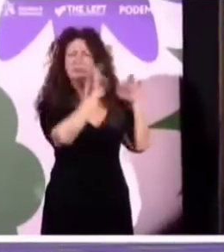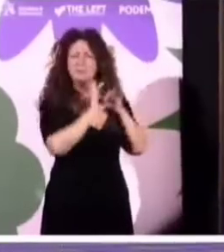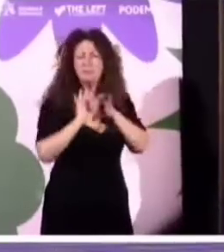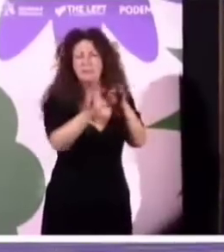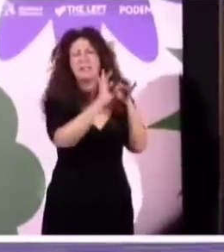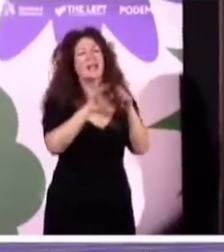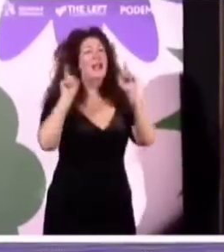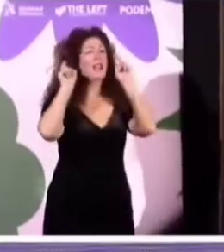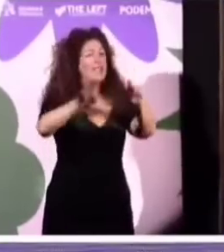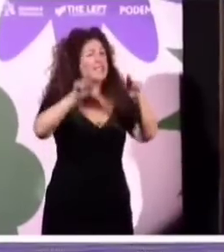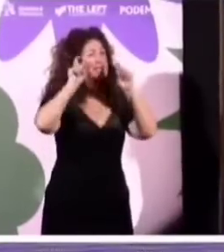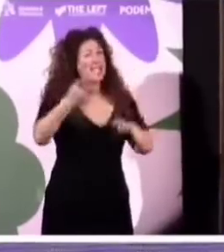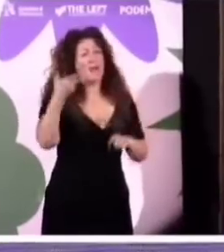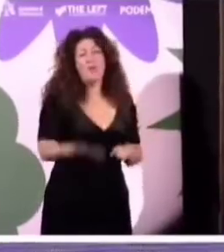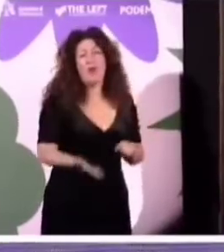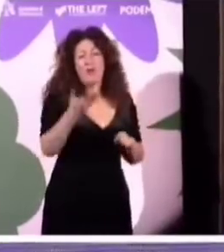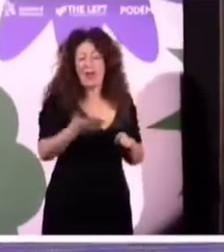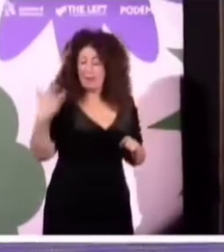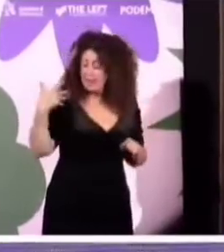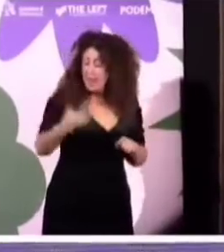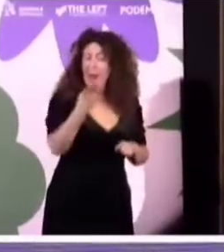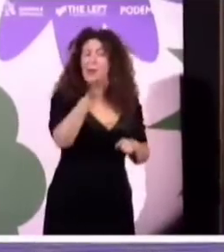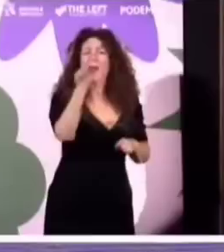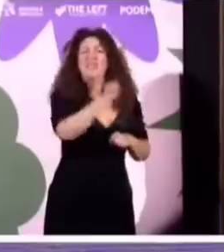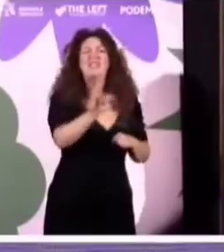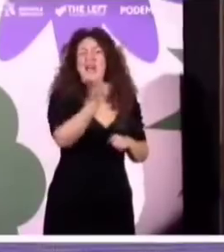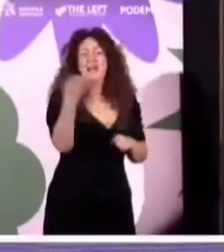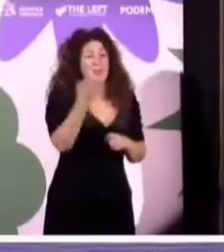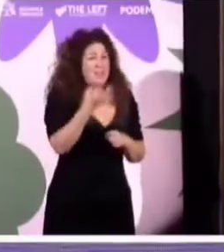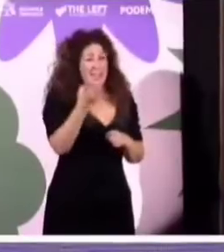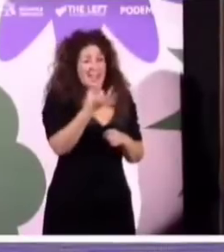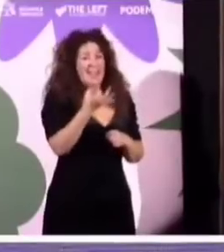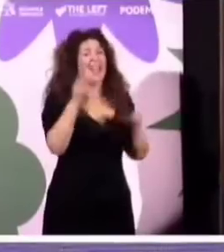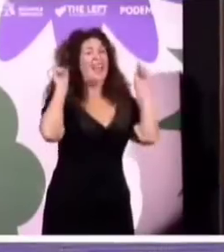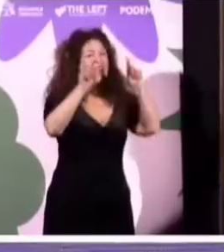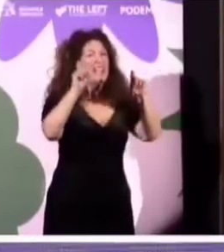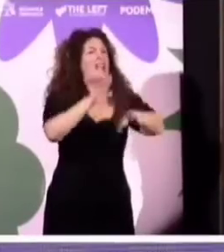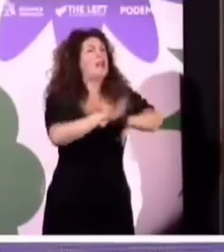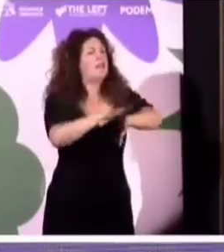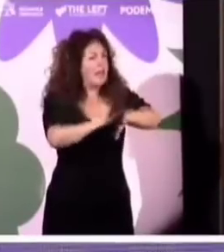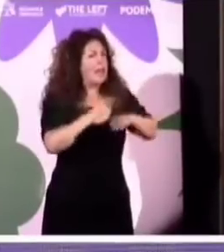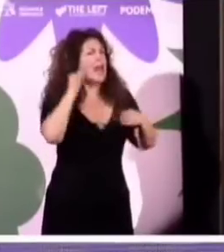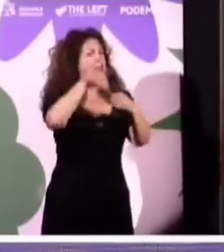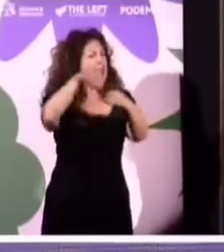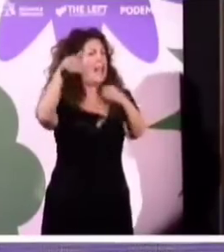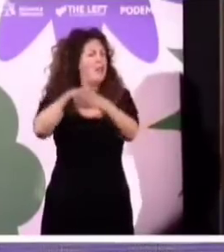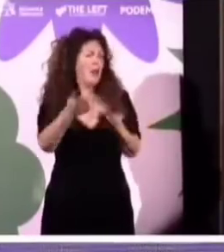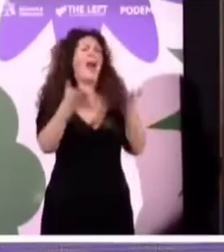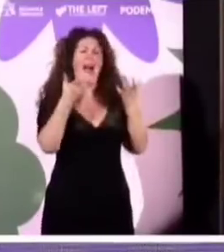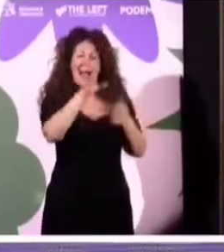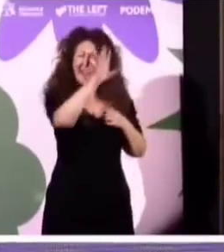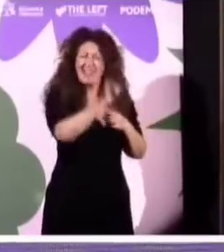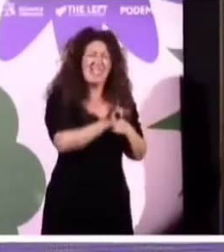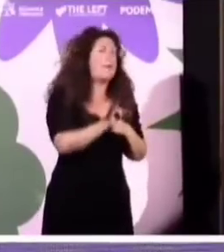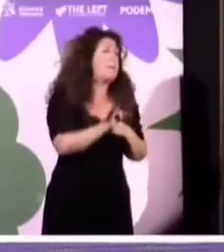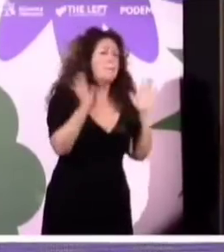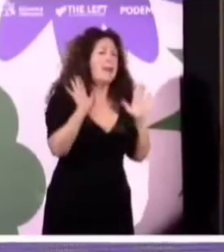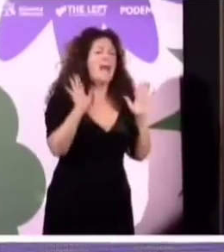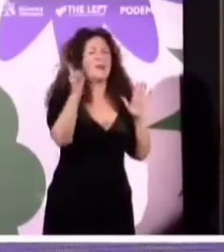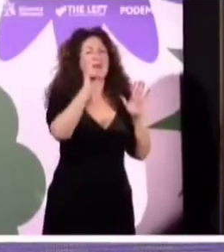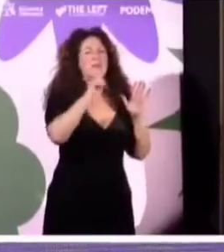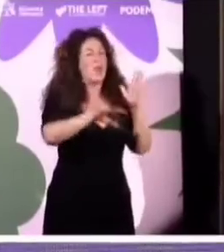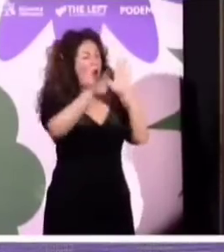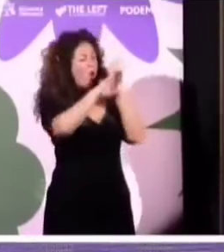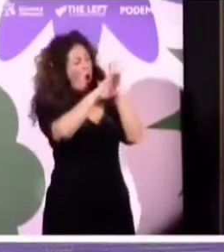enseñanza fundamental de los últimos 20 años es que la izquierda es capaz de ganar elecciones, pero no es capaz de